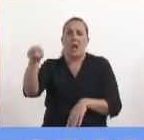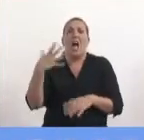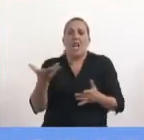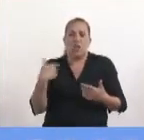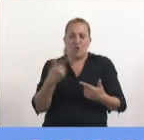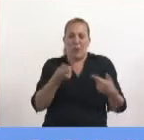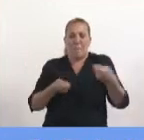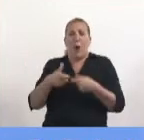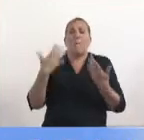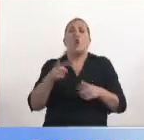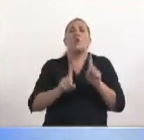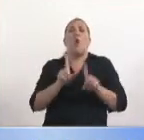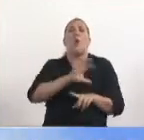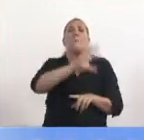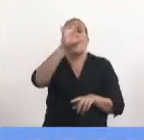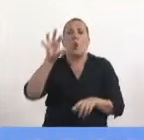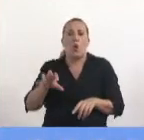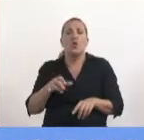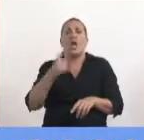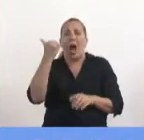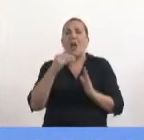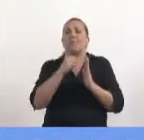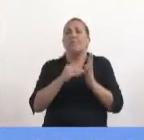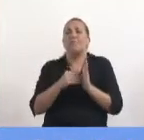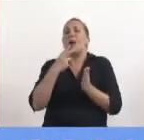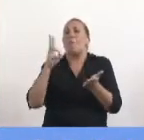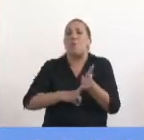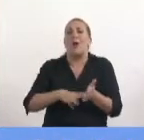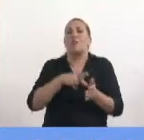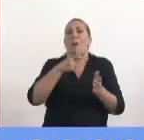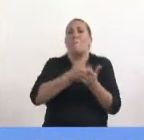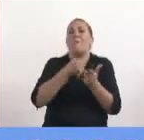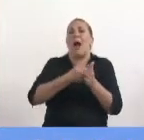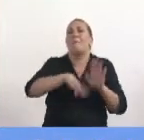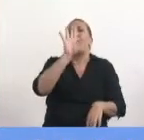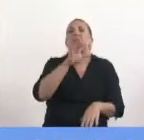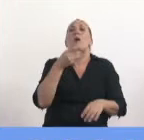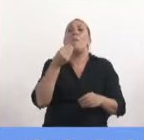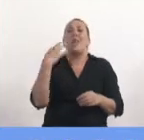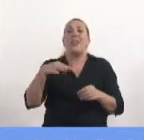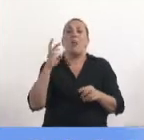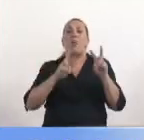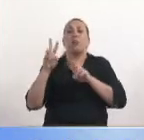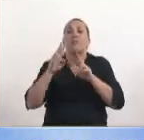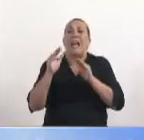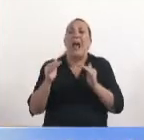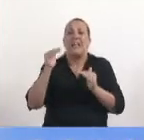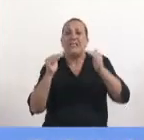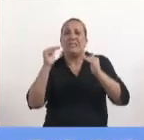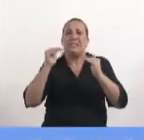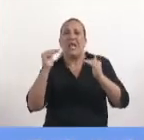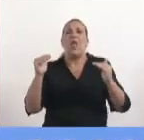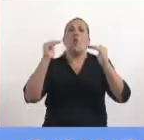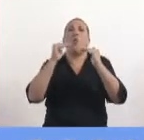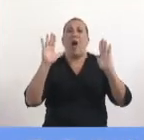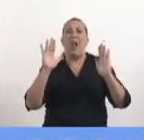eso también hay provincias que tenemos regímenes tributarios a veces más fuertes, porque tenemos que compensar esa injusticia que viene